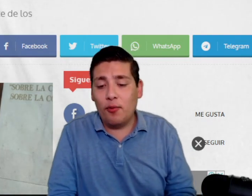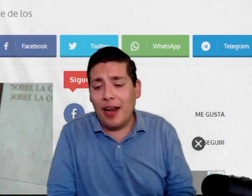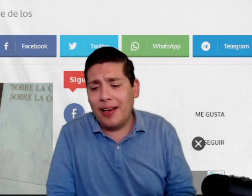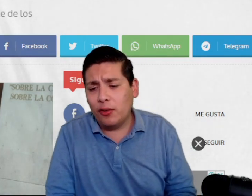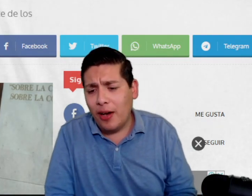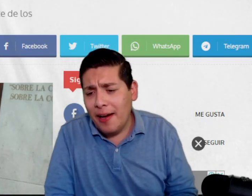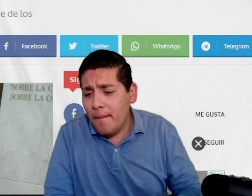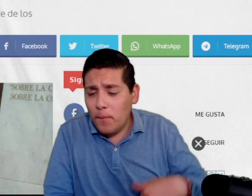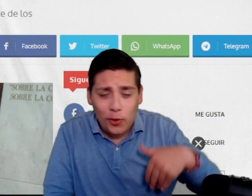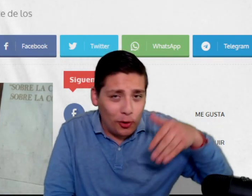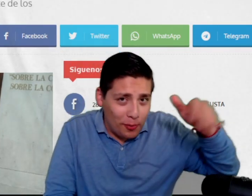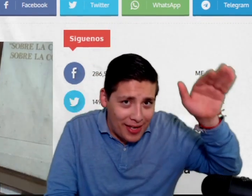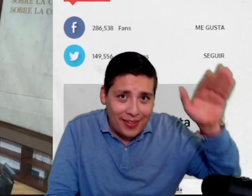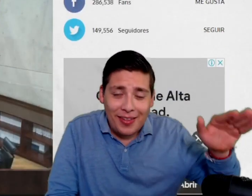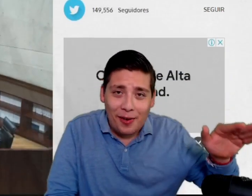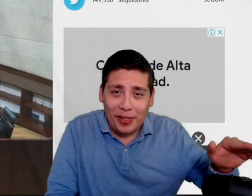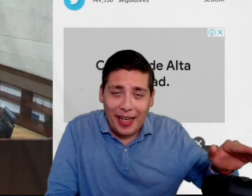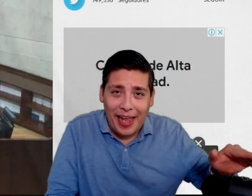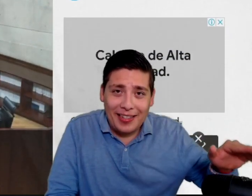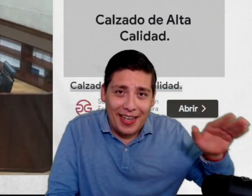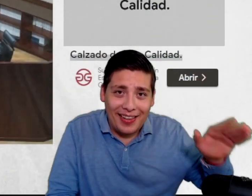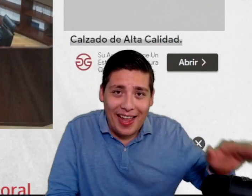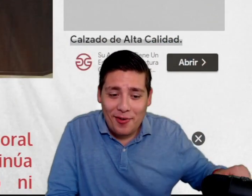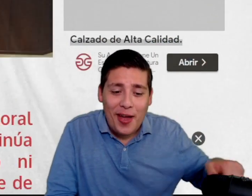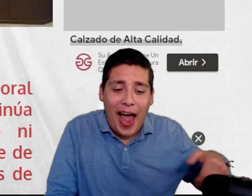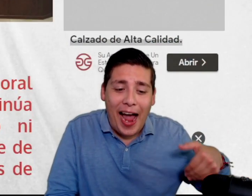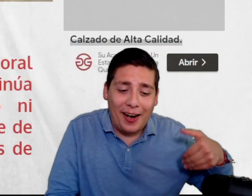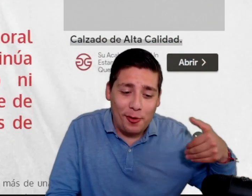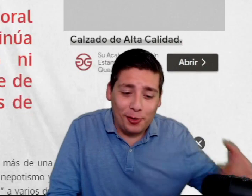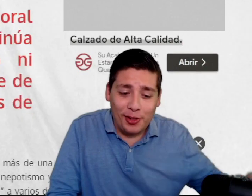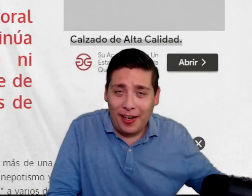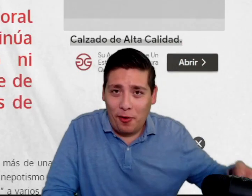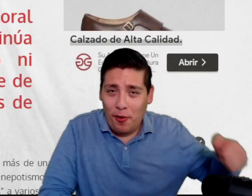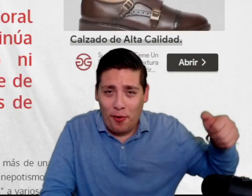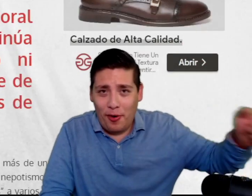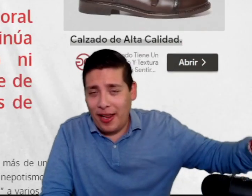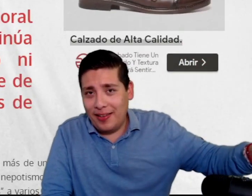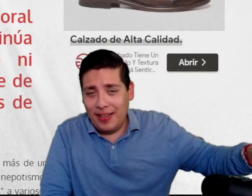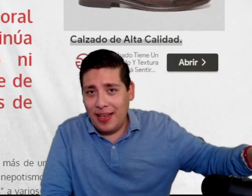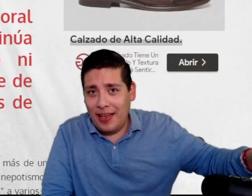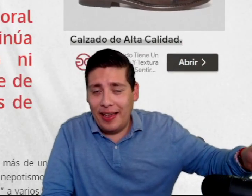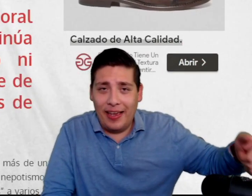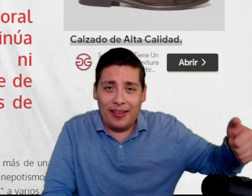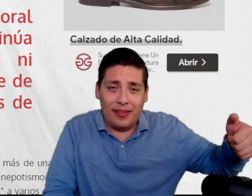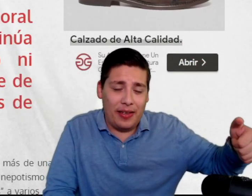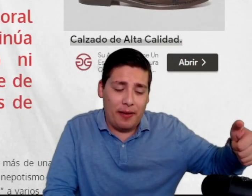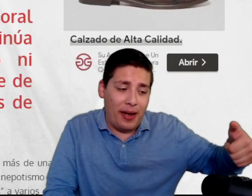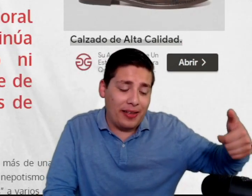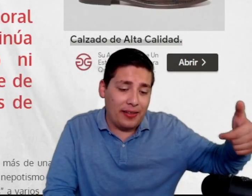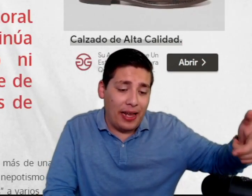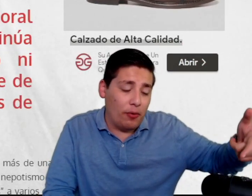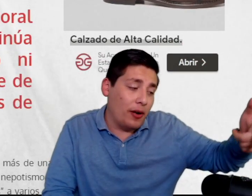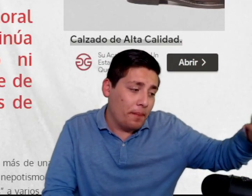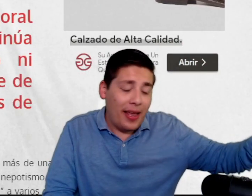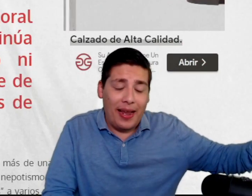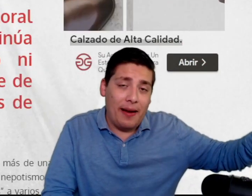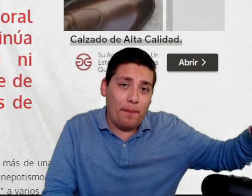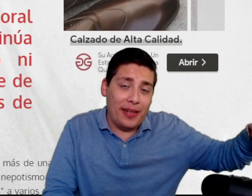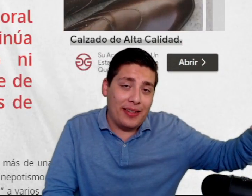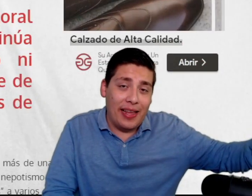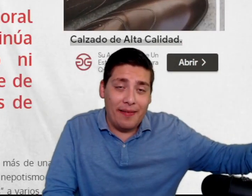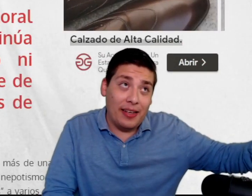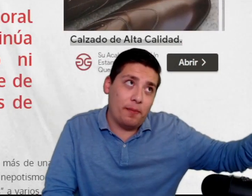del Tribunal Electoral, muchos más de los que ya se han dado a conocer con este ex magistrado, bueno,